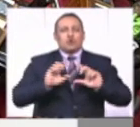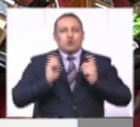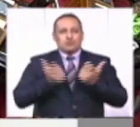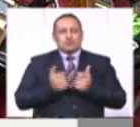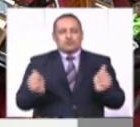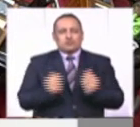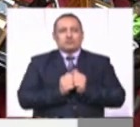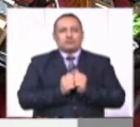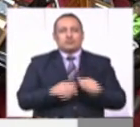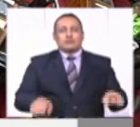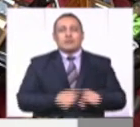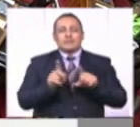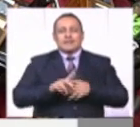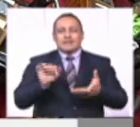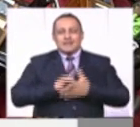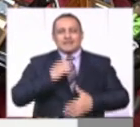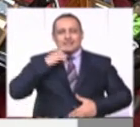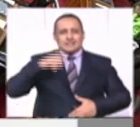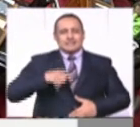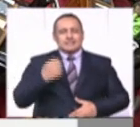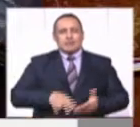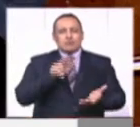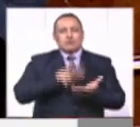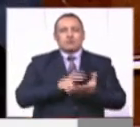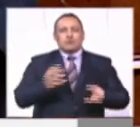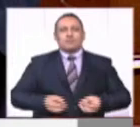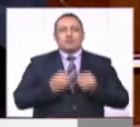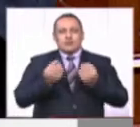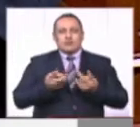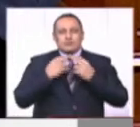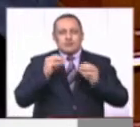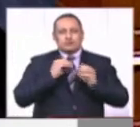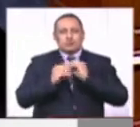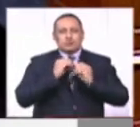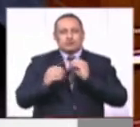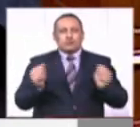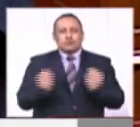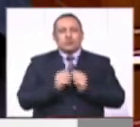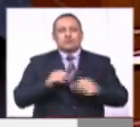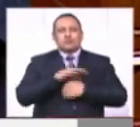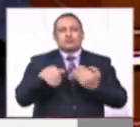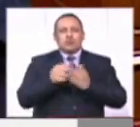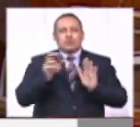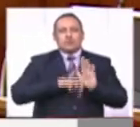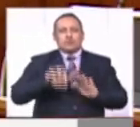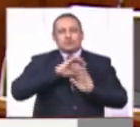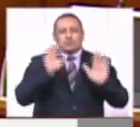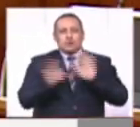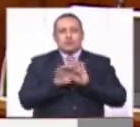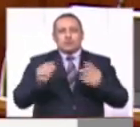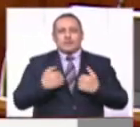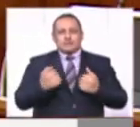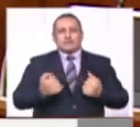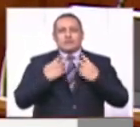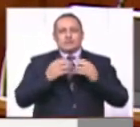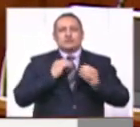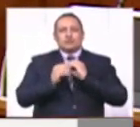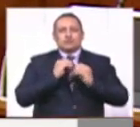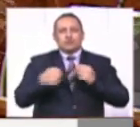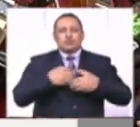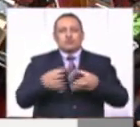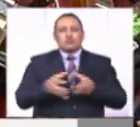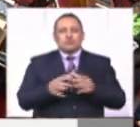en conjunto no porque requiere de la aprobación dado que la redacción de est estos dictámenes justamente involucran a estos